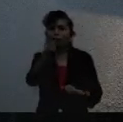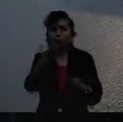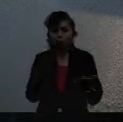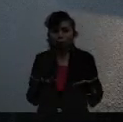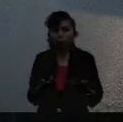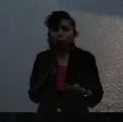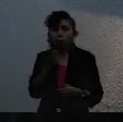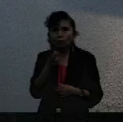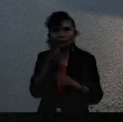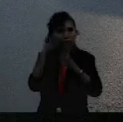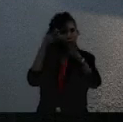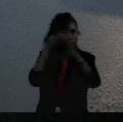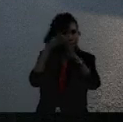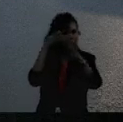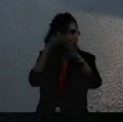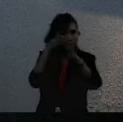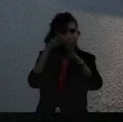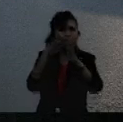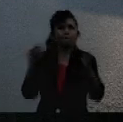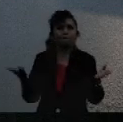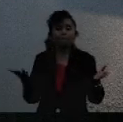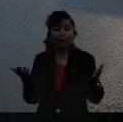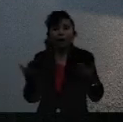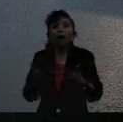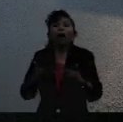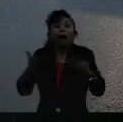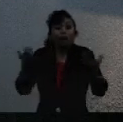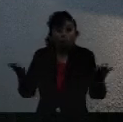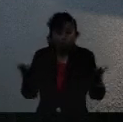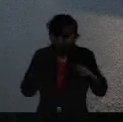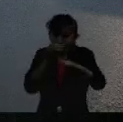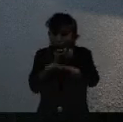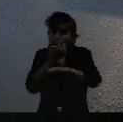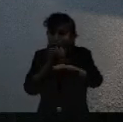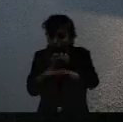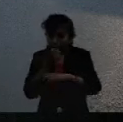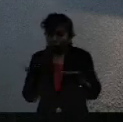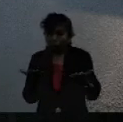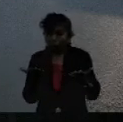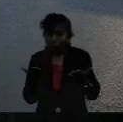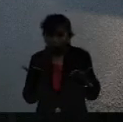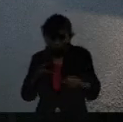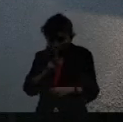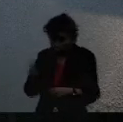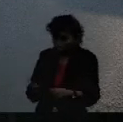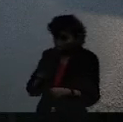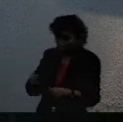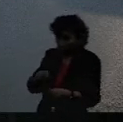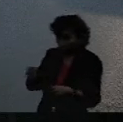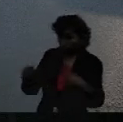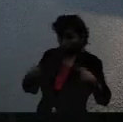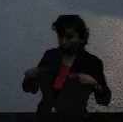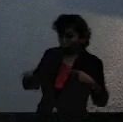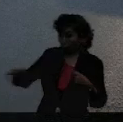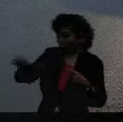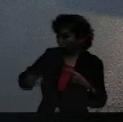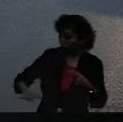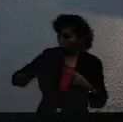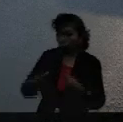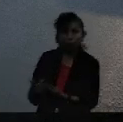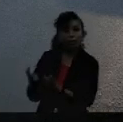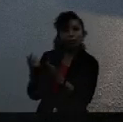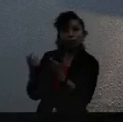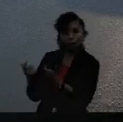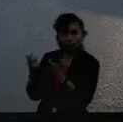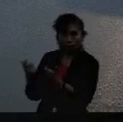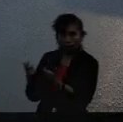principales desafíos paradójicamente para un estado y para su pueblo el éxito económico puede